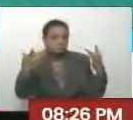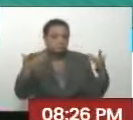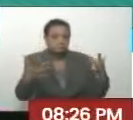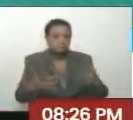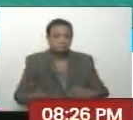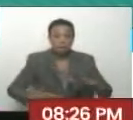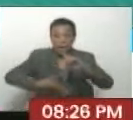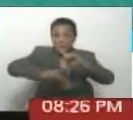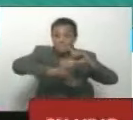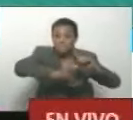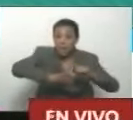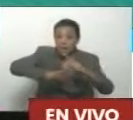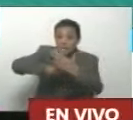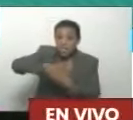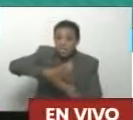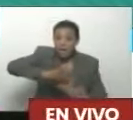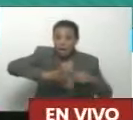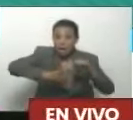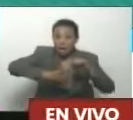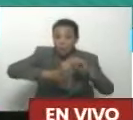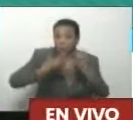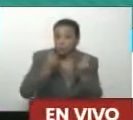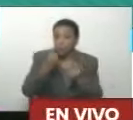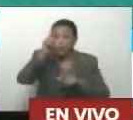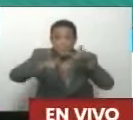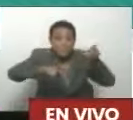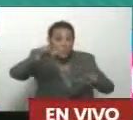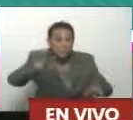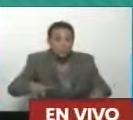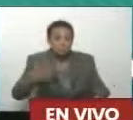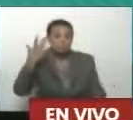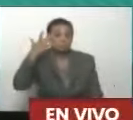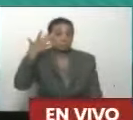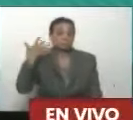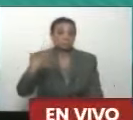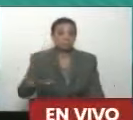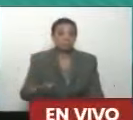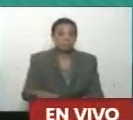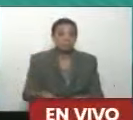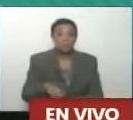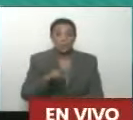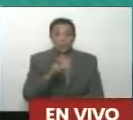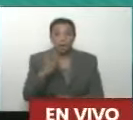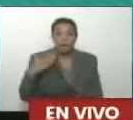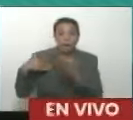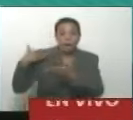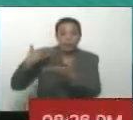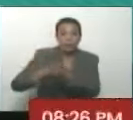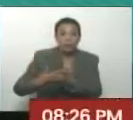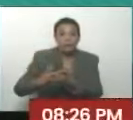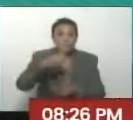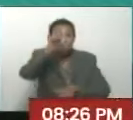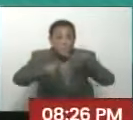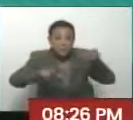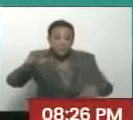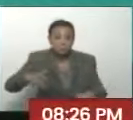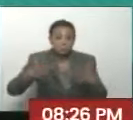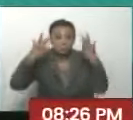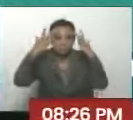Latina tiene en legado de por lo menos dos siglos grandes pensadores,